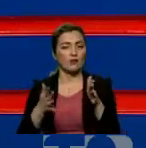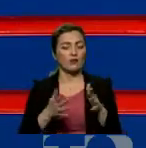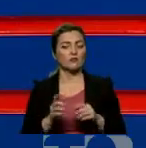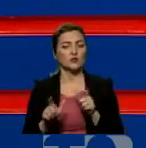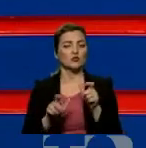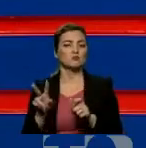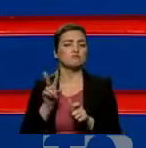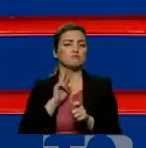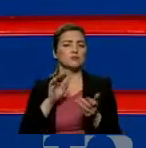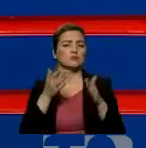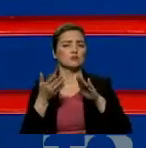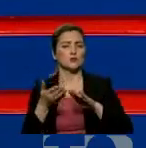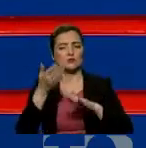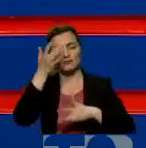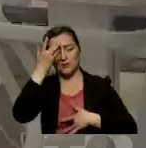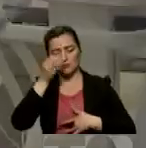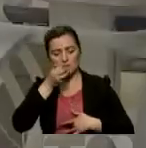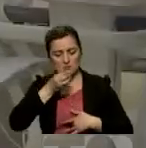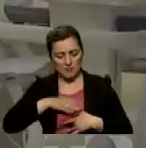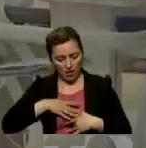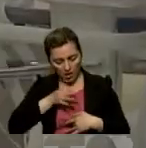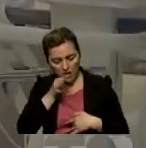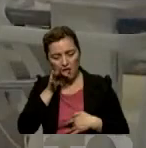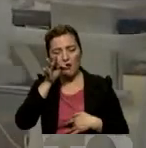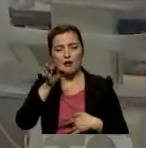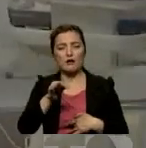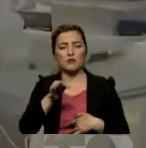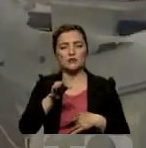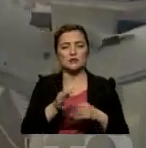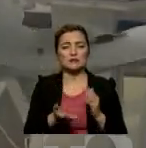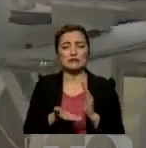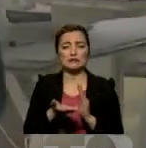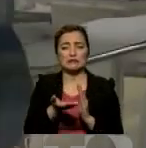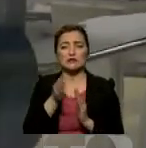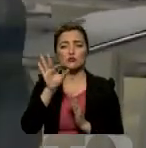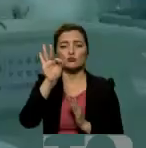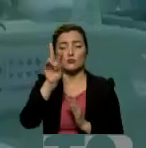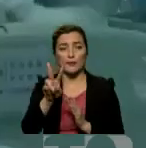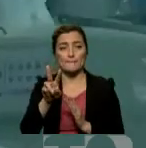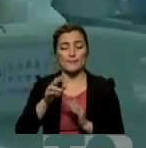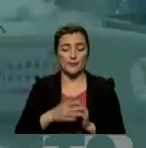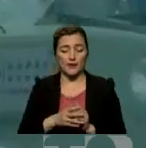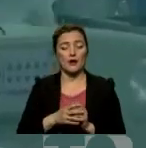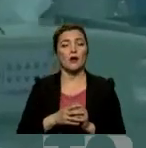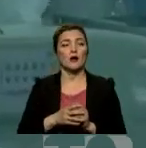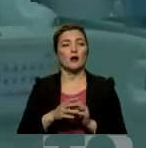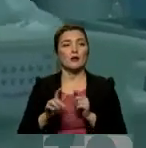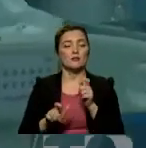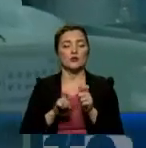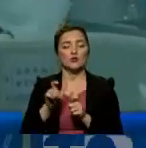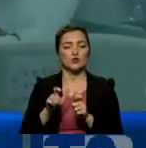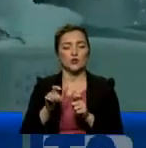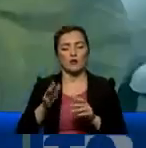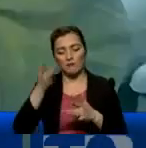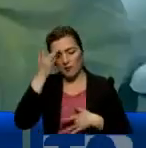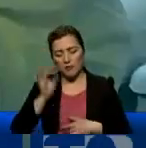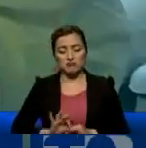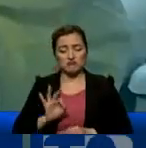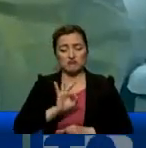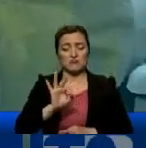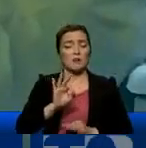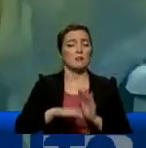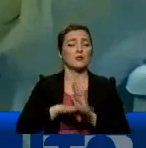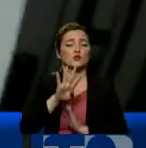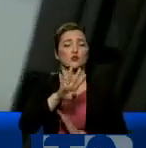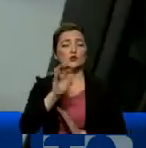número de víctimas por coronavirus en China subió a 92, mientras que los contagios ya suman más de 40.000. La propagación